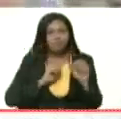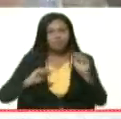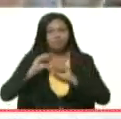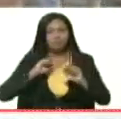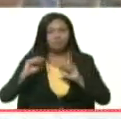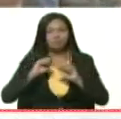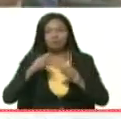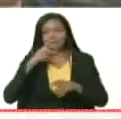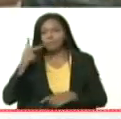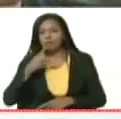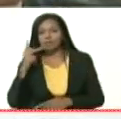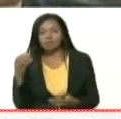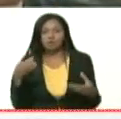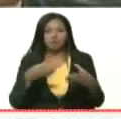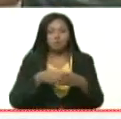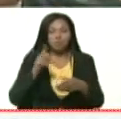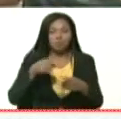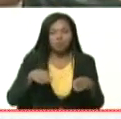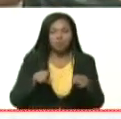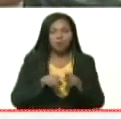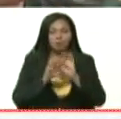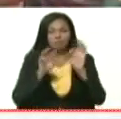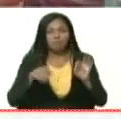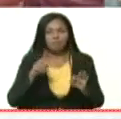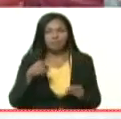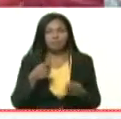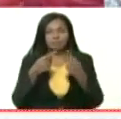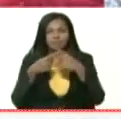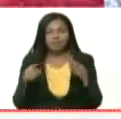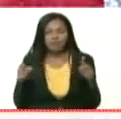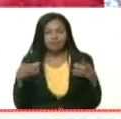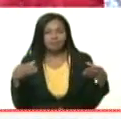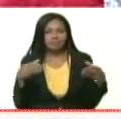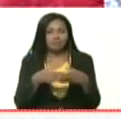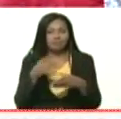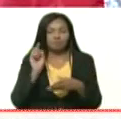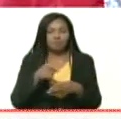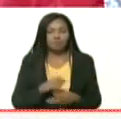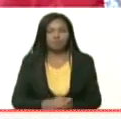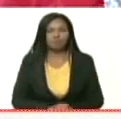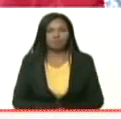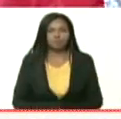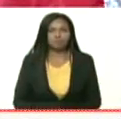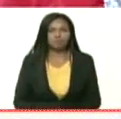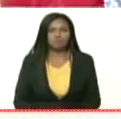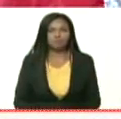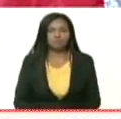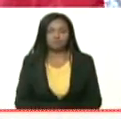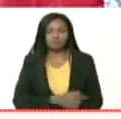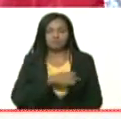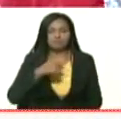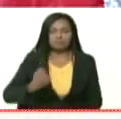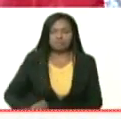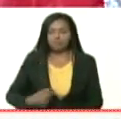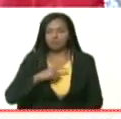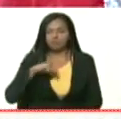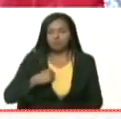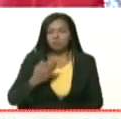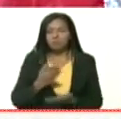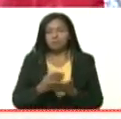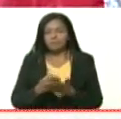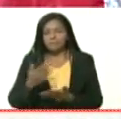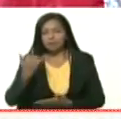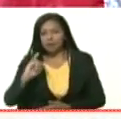políticos, sociales, partidos políticos de diverso cuño que en la China siempre